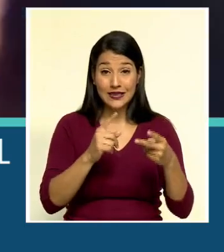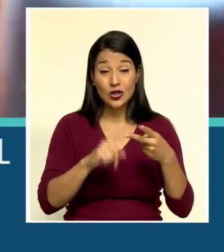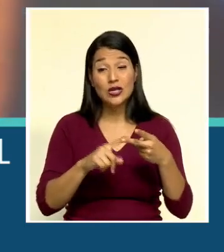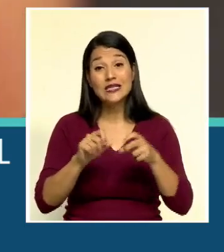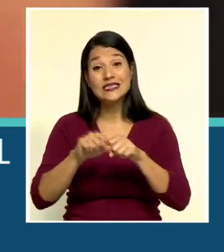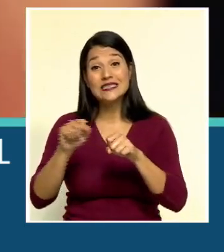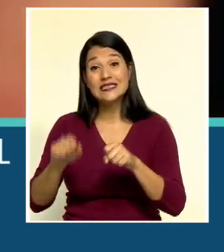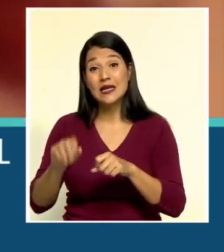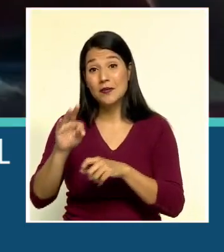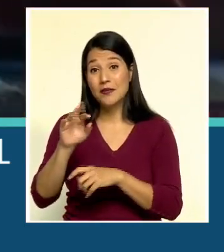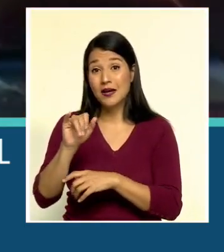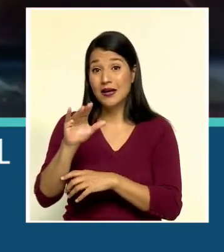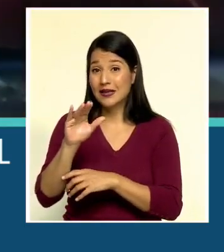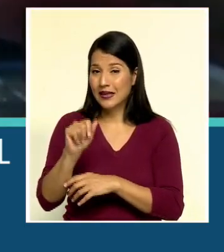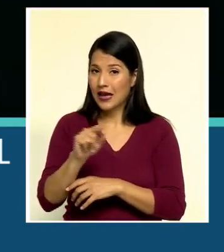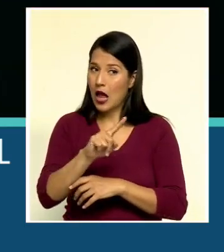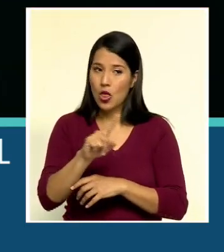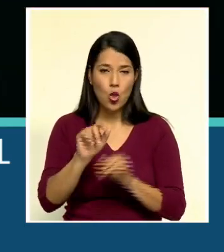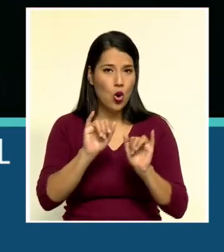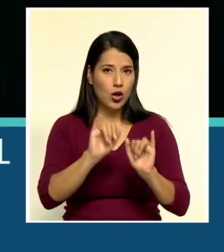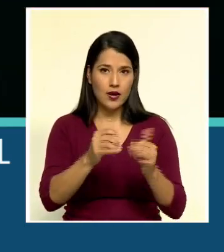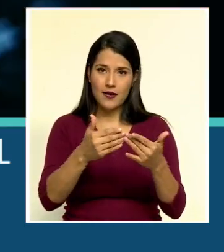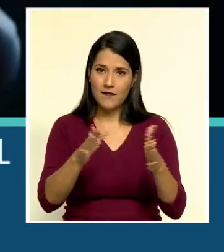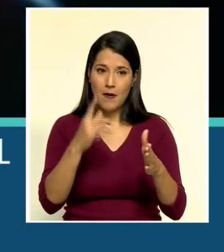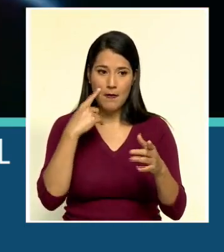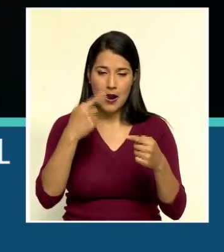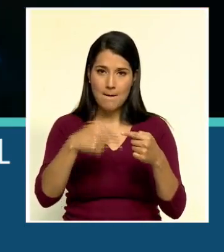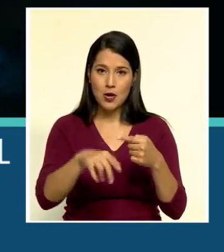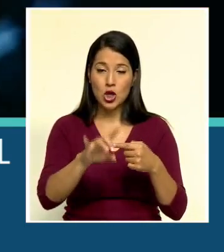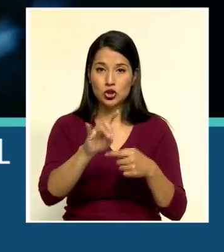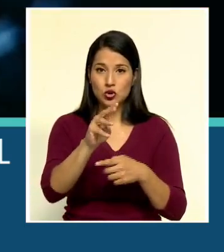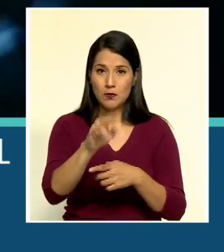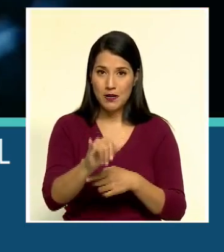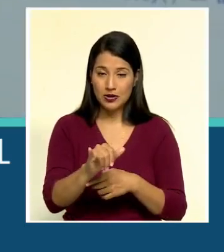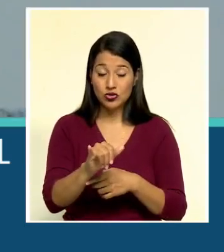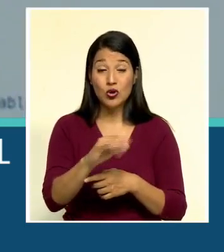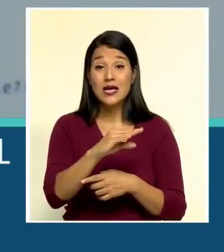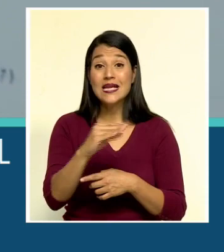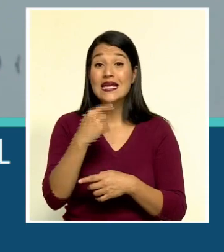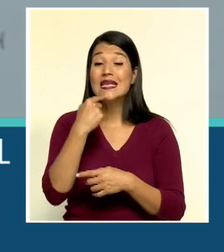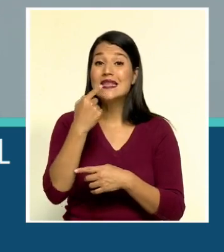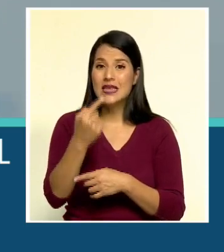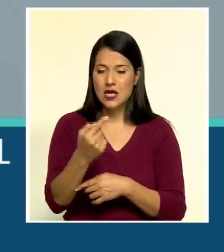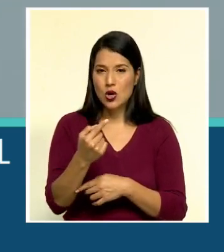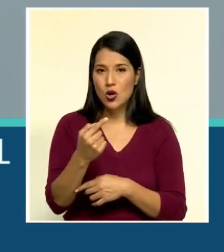TICA no quedarán habilitados para el próximo 8 de mayo y mencionó que sí